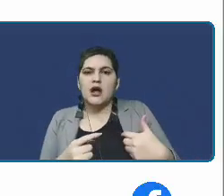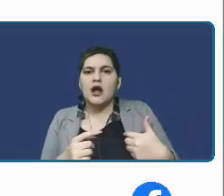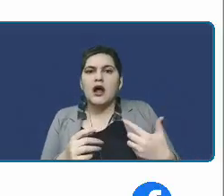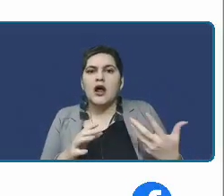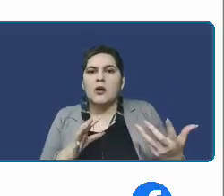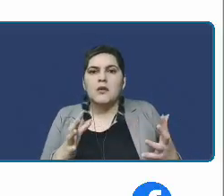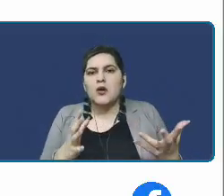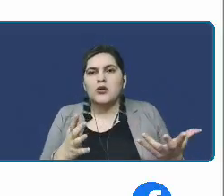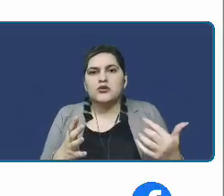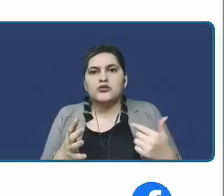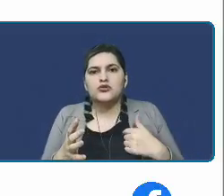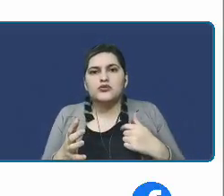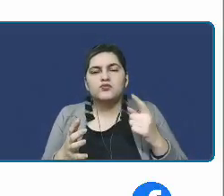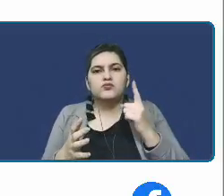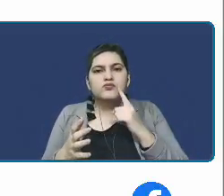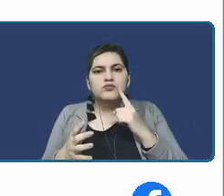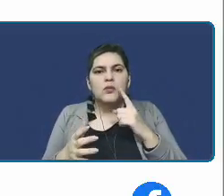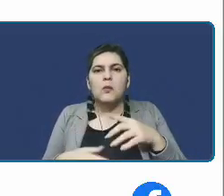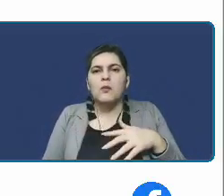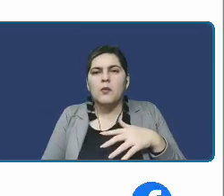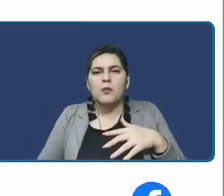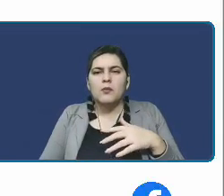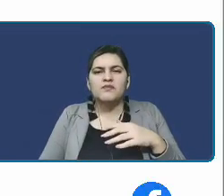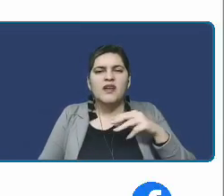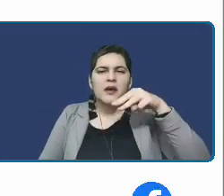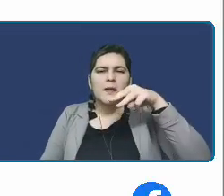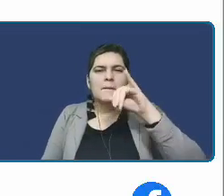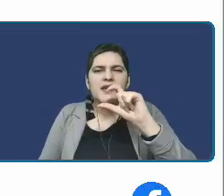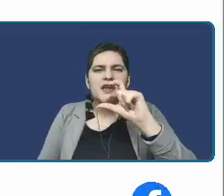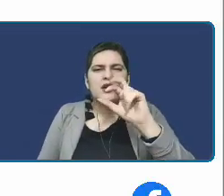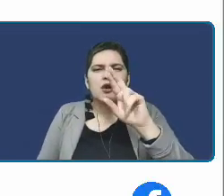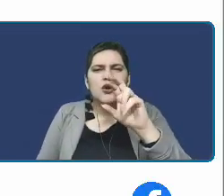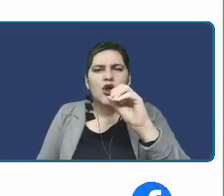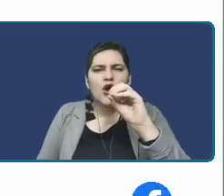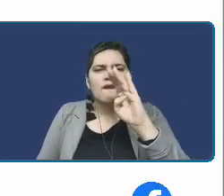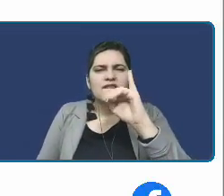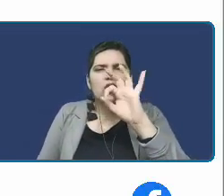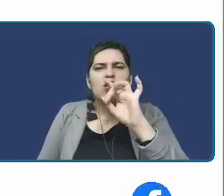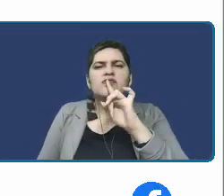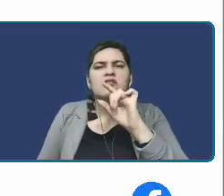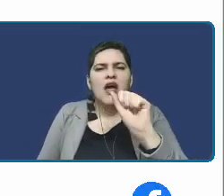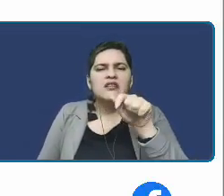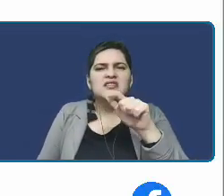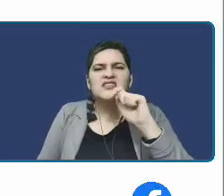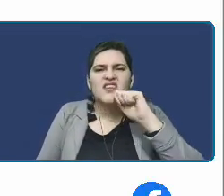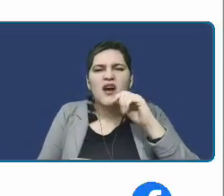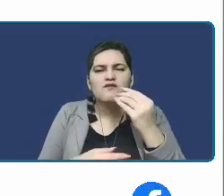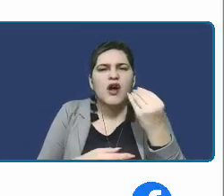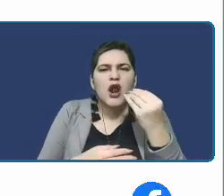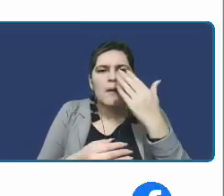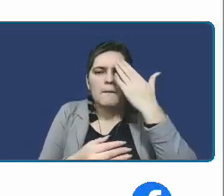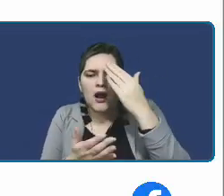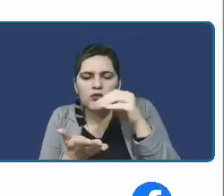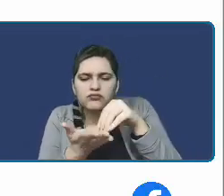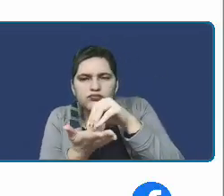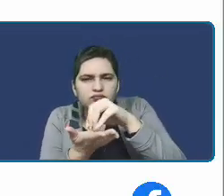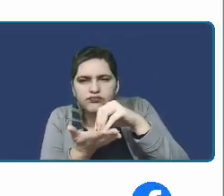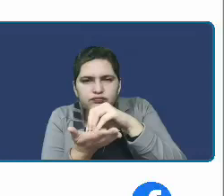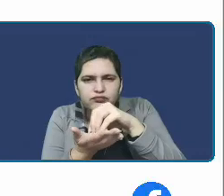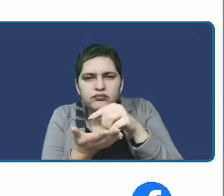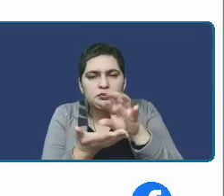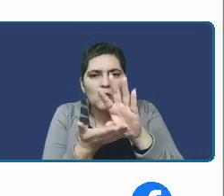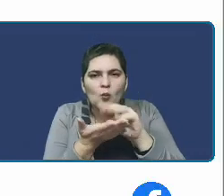los doctores la microbiota, o sea, esta cantidad de bacterias buenas y bacterias malas que tenemos en el intestino y cómo las fuimos tomando desde que